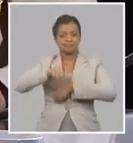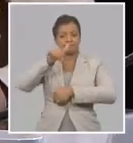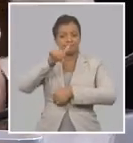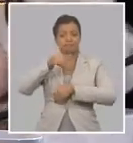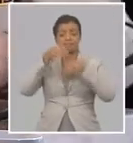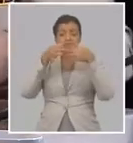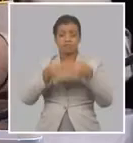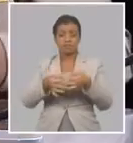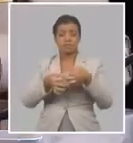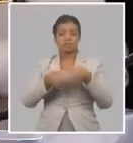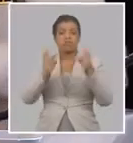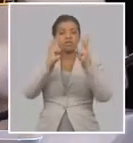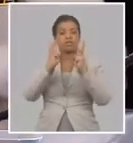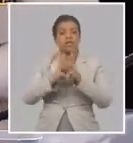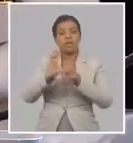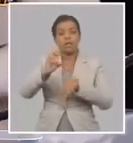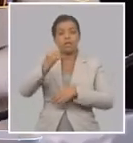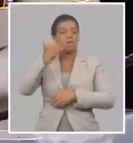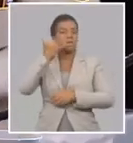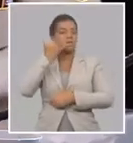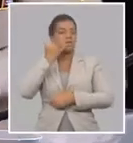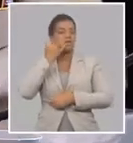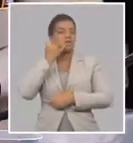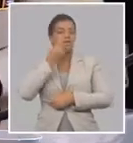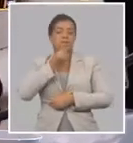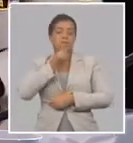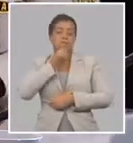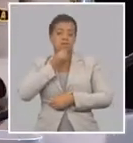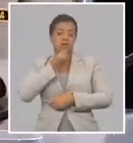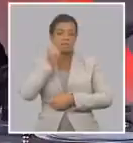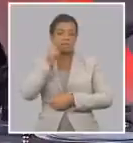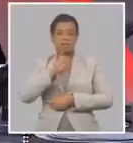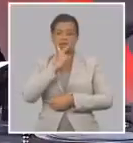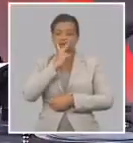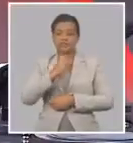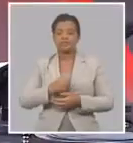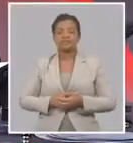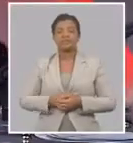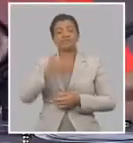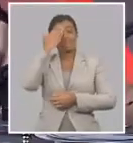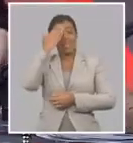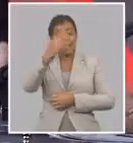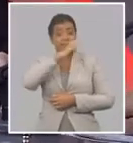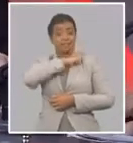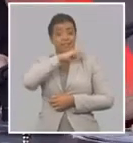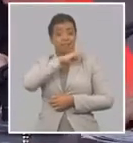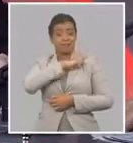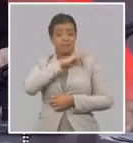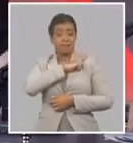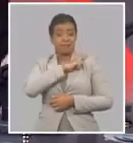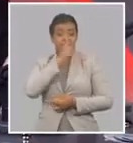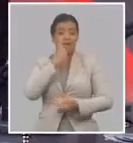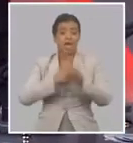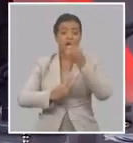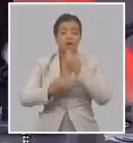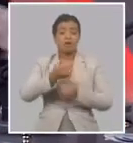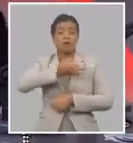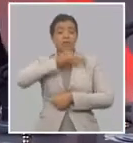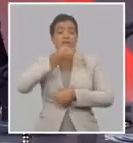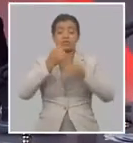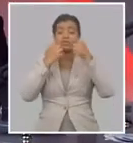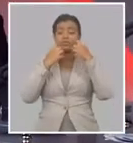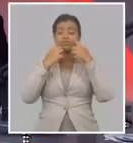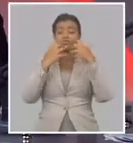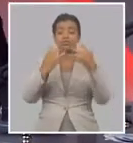vía y garantizando que las personas sean debidamente atendidos muchas gracias coronel william creo que hay precisiones importantes